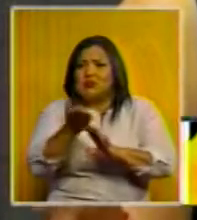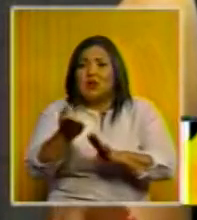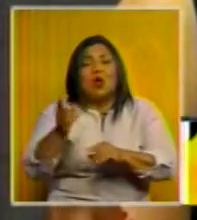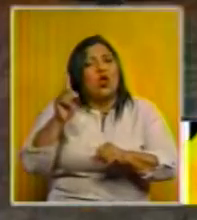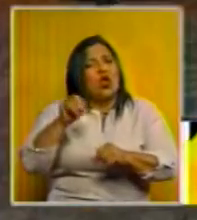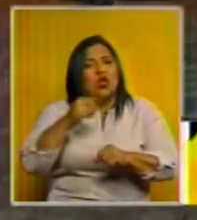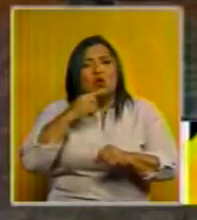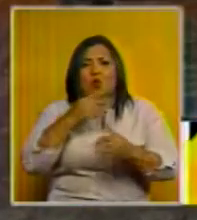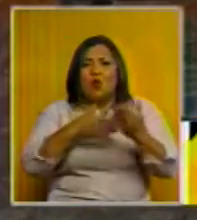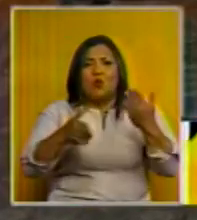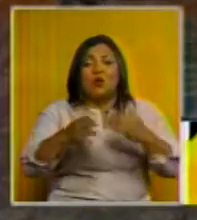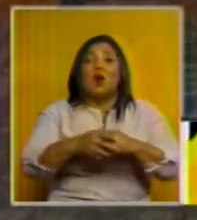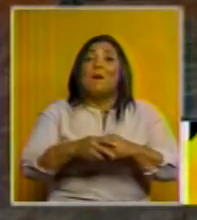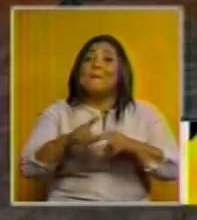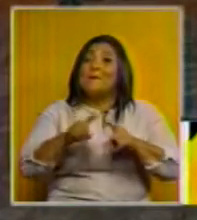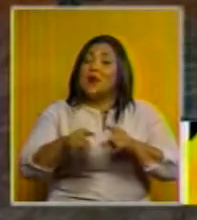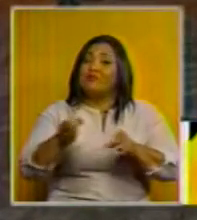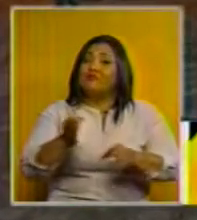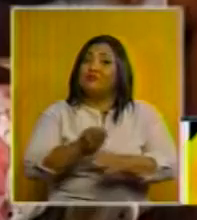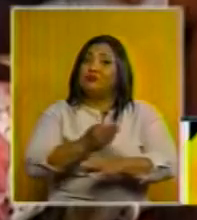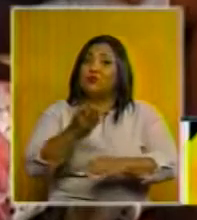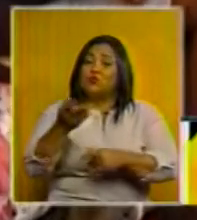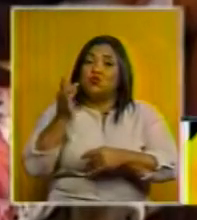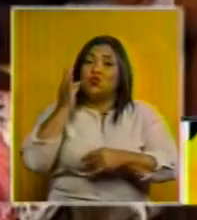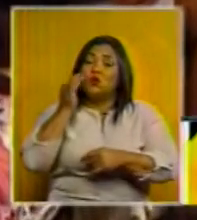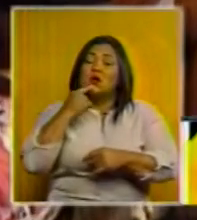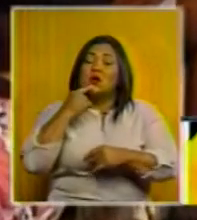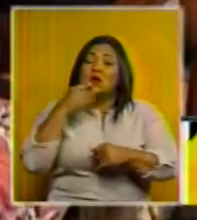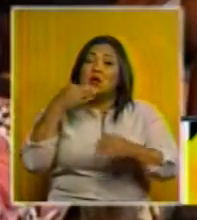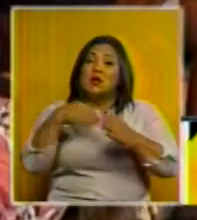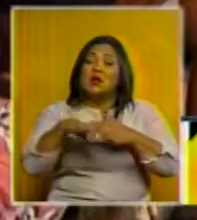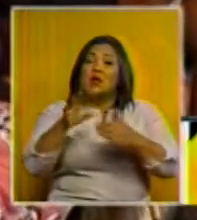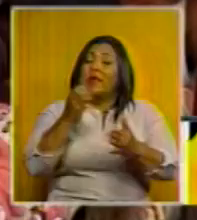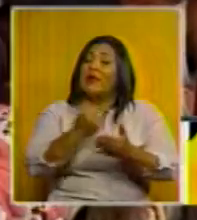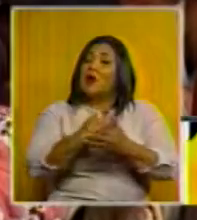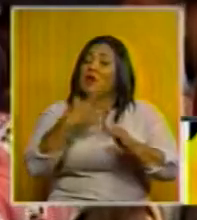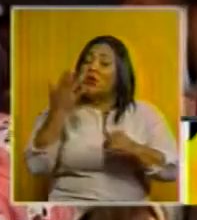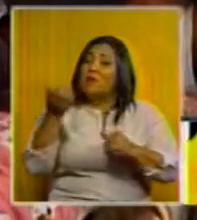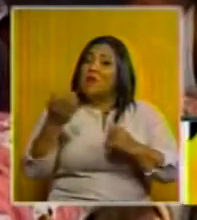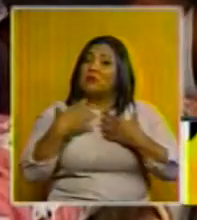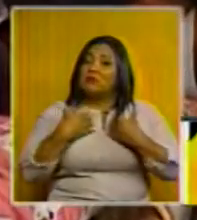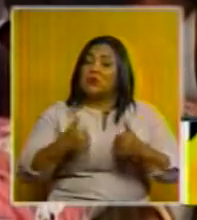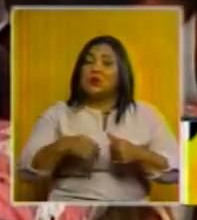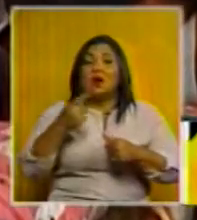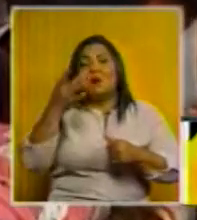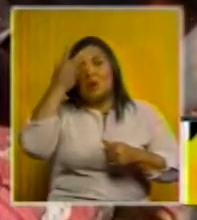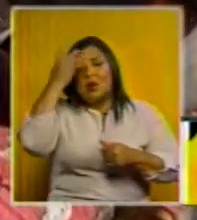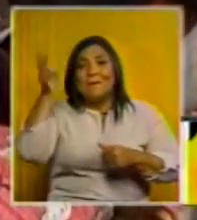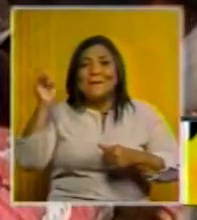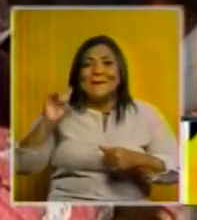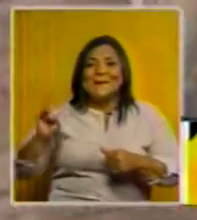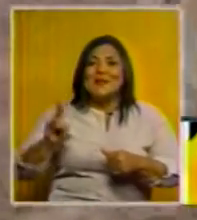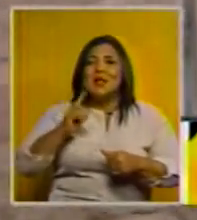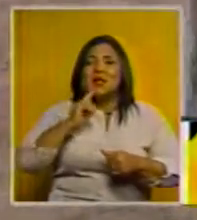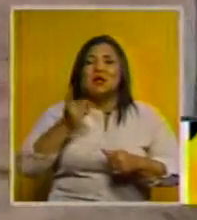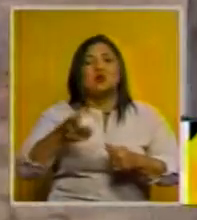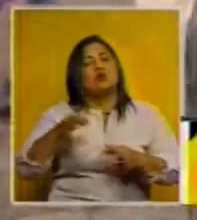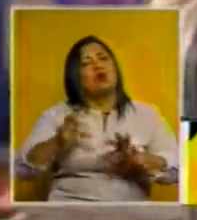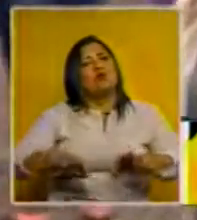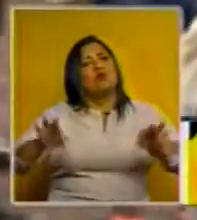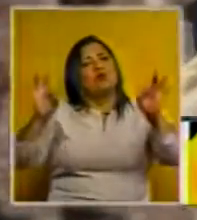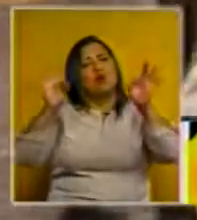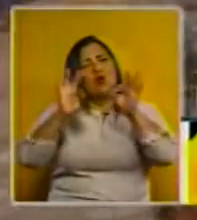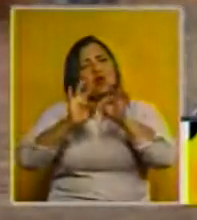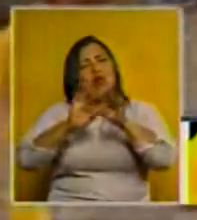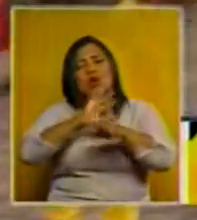los efectos. La funcionaria manifestó que dentro de la crisis humanitaria por la que atraviesa Venezuela, es necesario que los